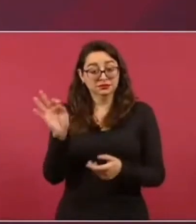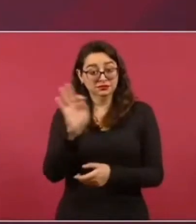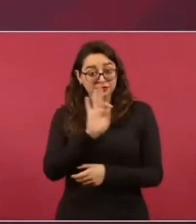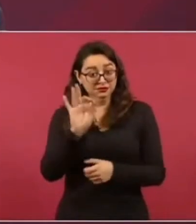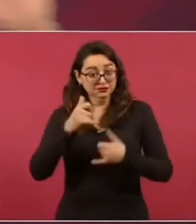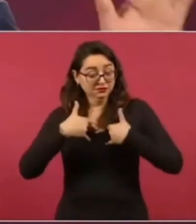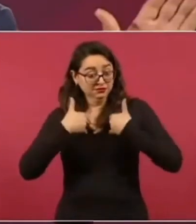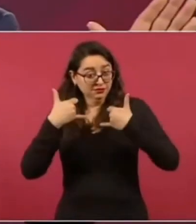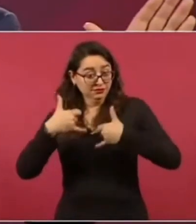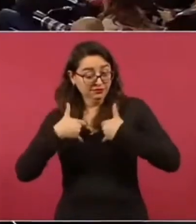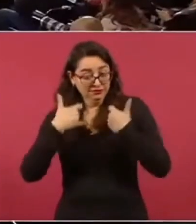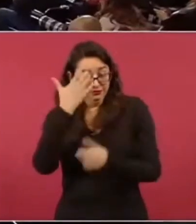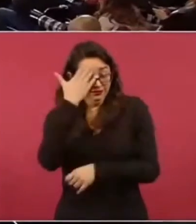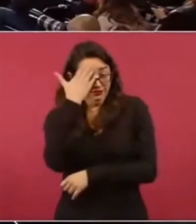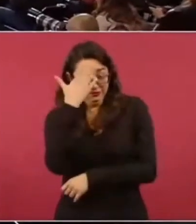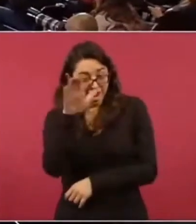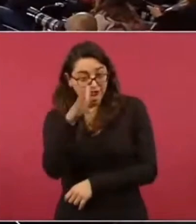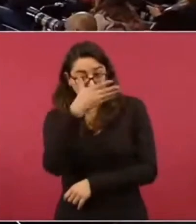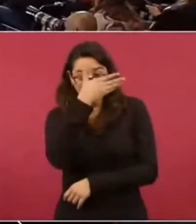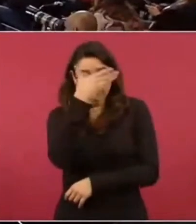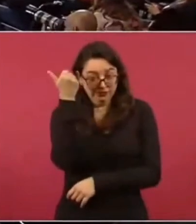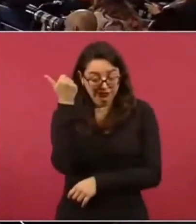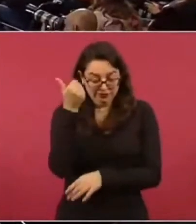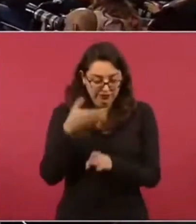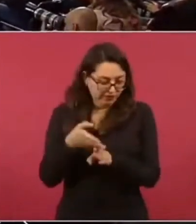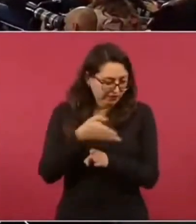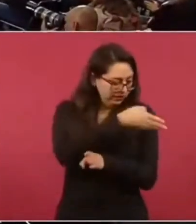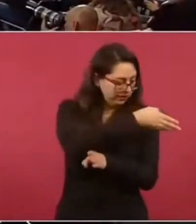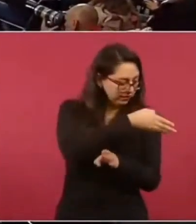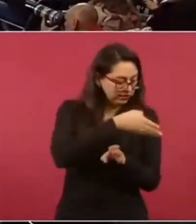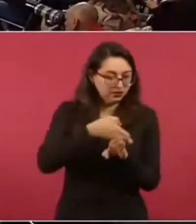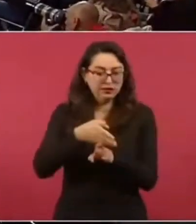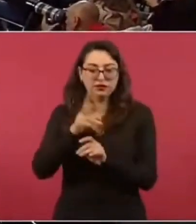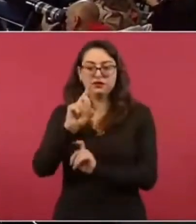Durante los 36 años de política neoliberal,